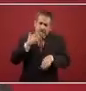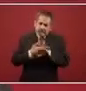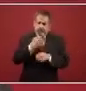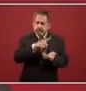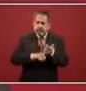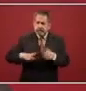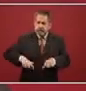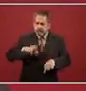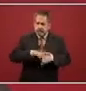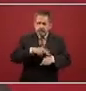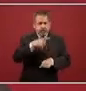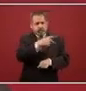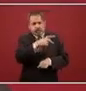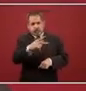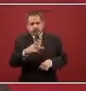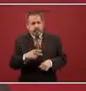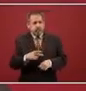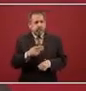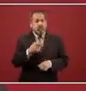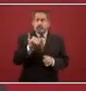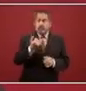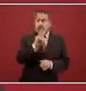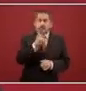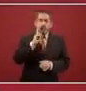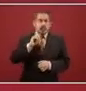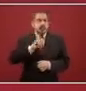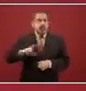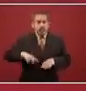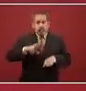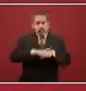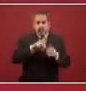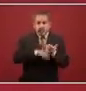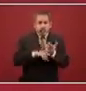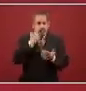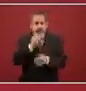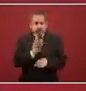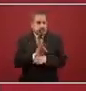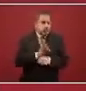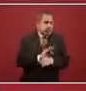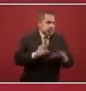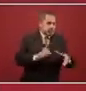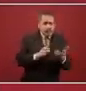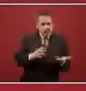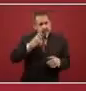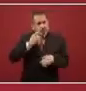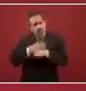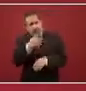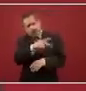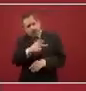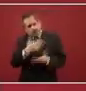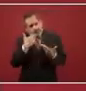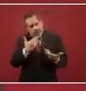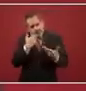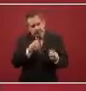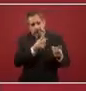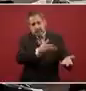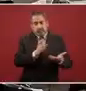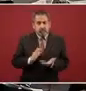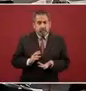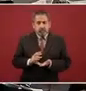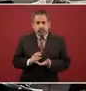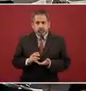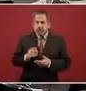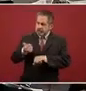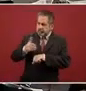los gobernadores y de las dos gobernadoras tener una actitud de protección, es su obligación. Supongo que no solamente en